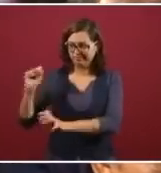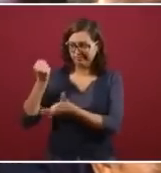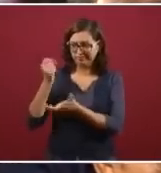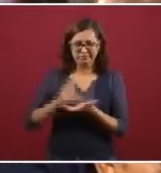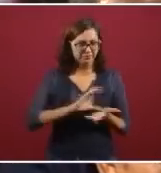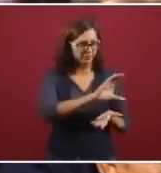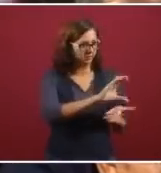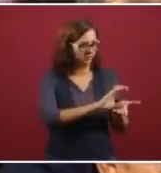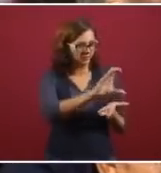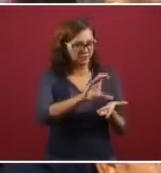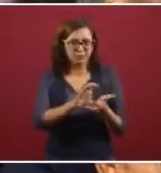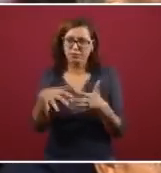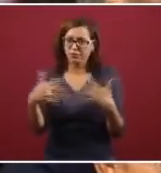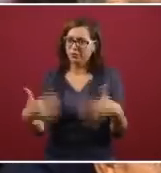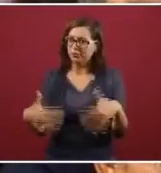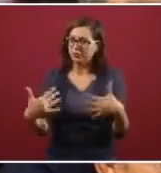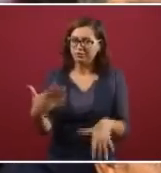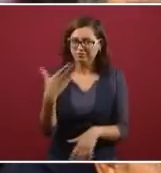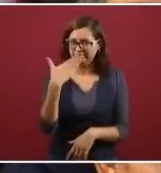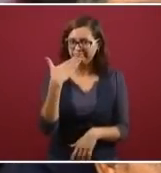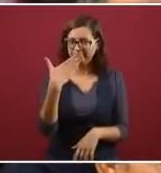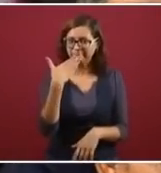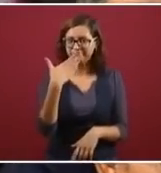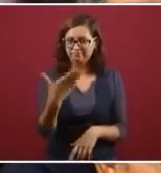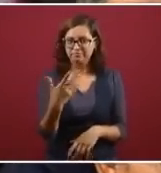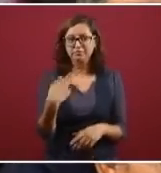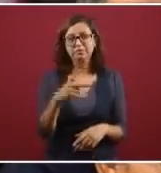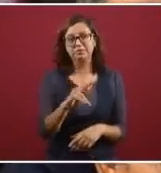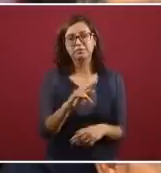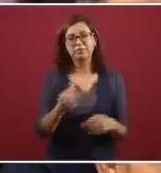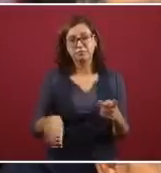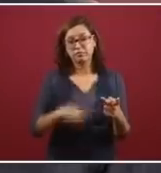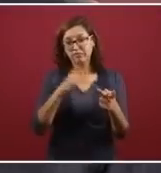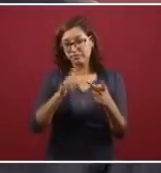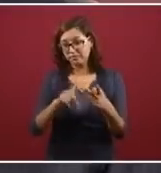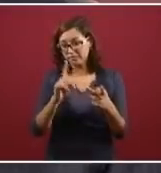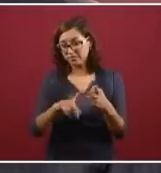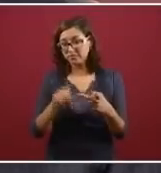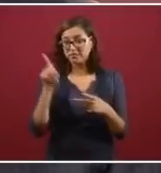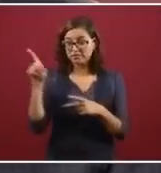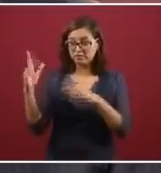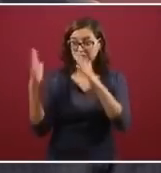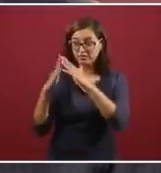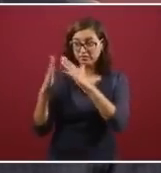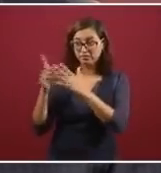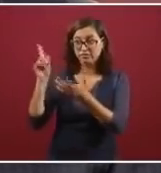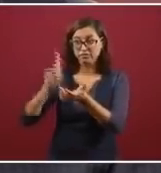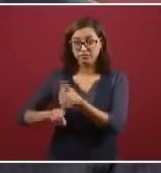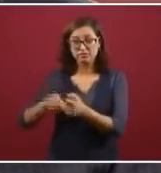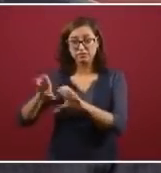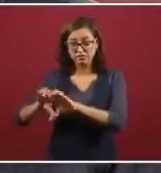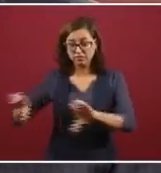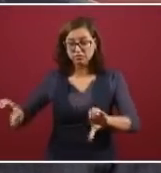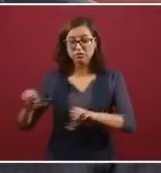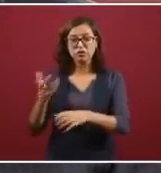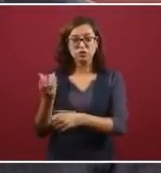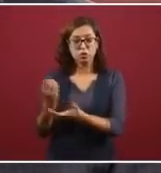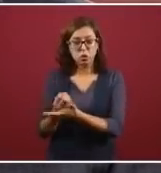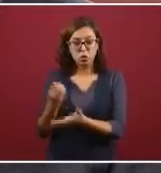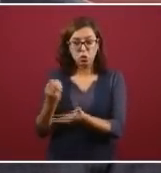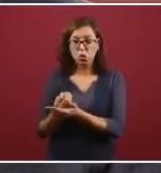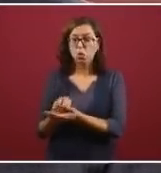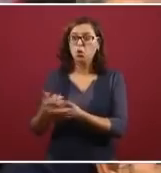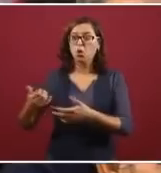¿qué información tiene usted del saqueo que se hizo a esa mansión? ¿Se llevaron lingotes de oro, se llevaron jarrones, se